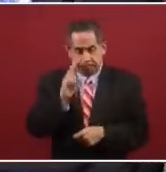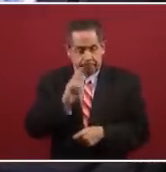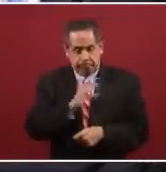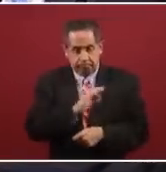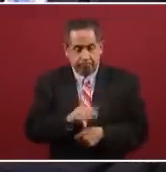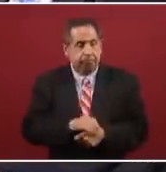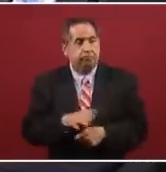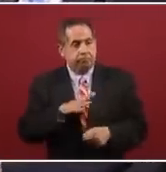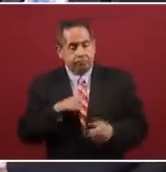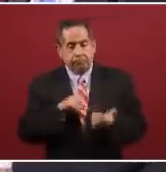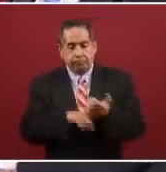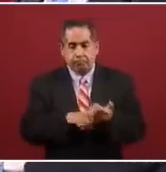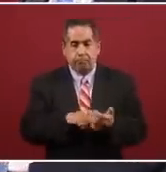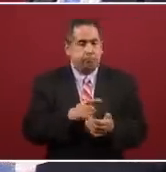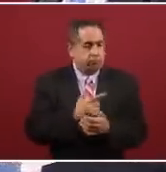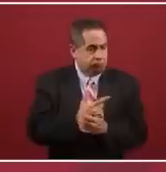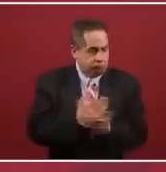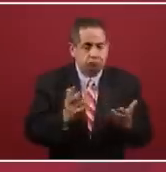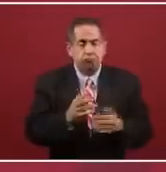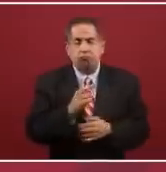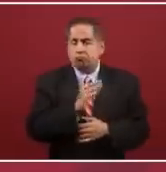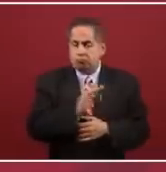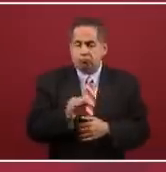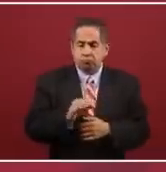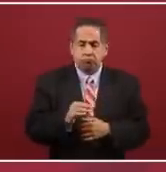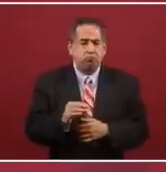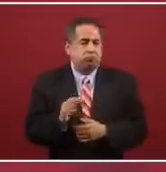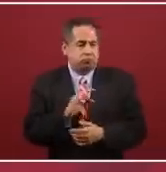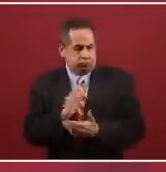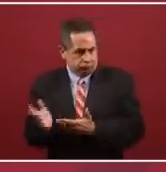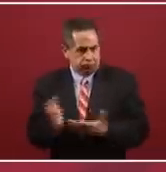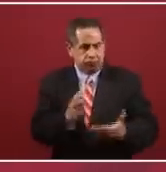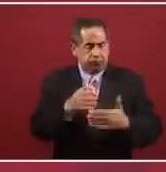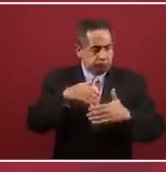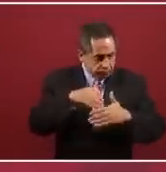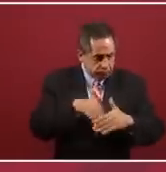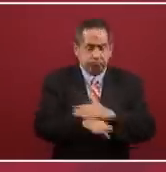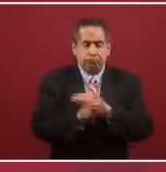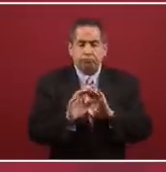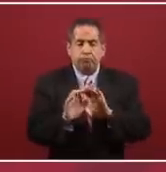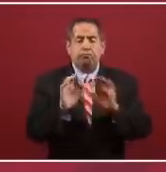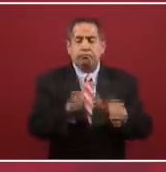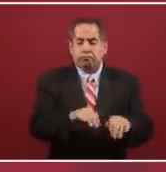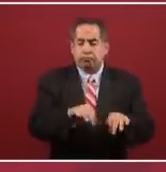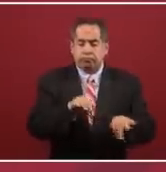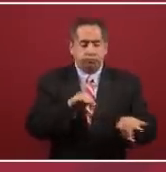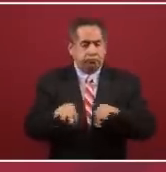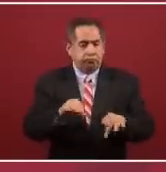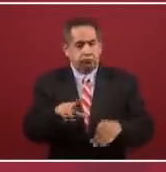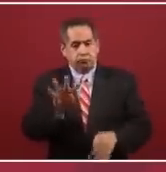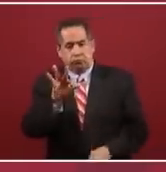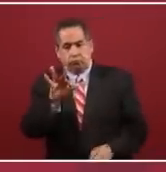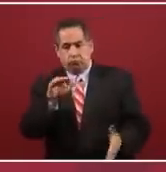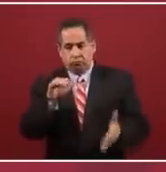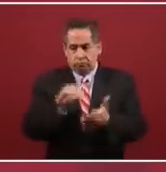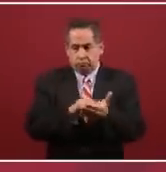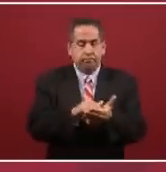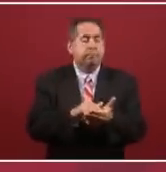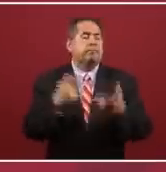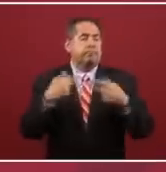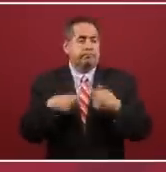Tienen ellos disposición para recibir a 40 mil